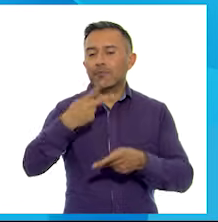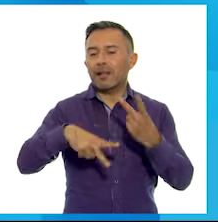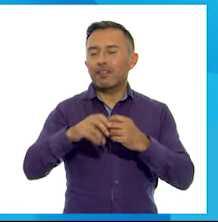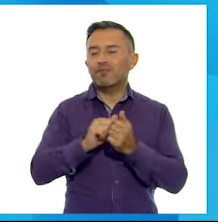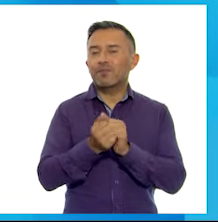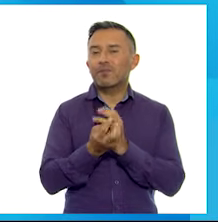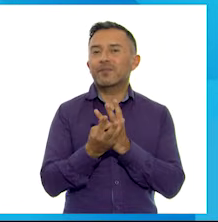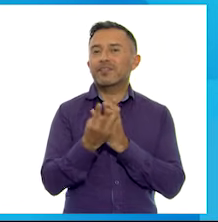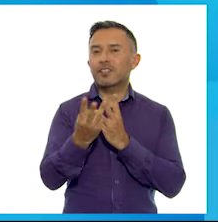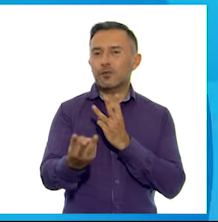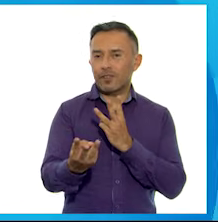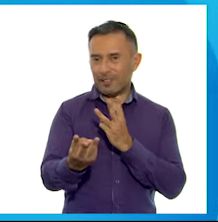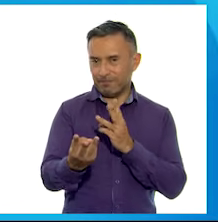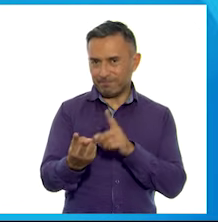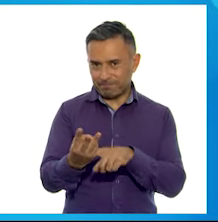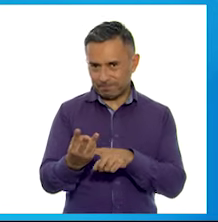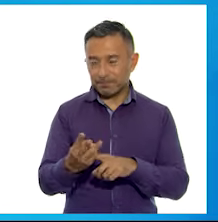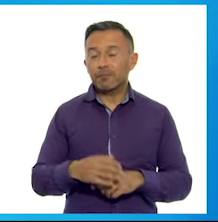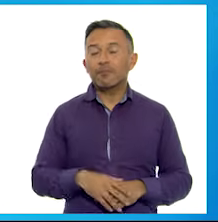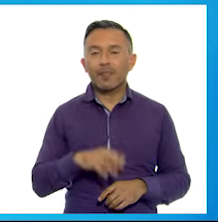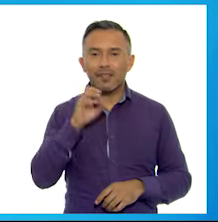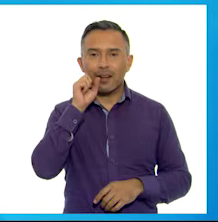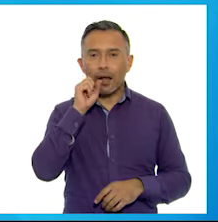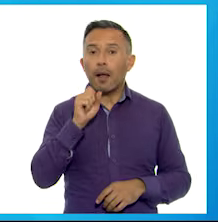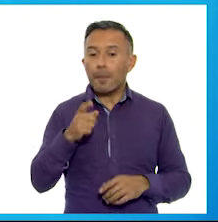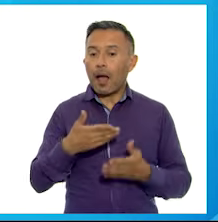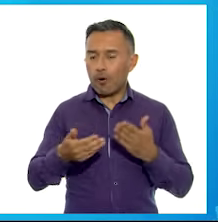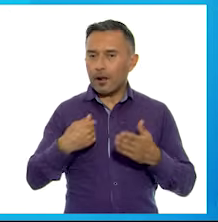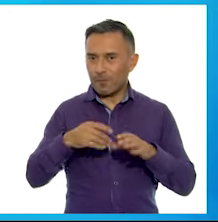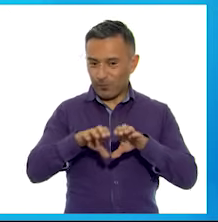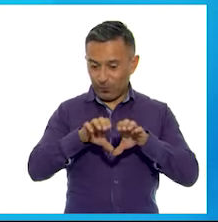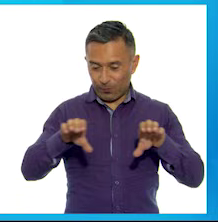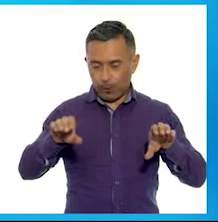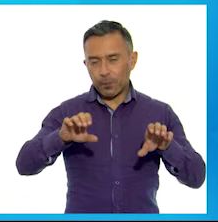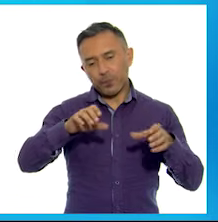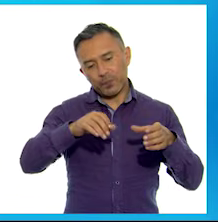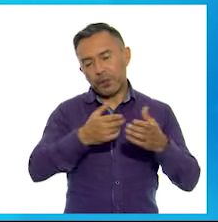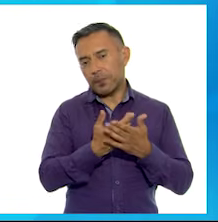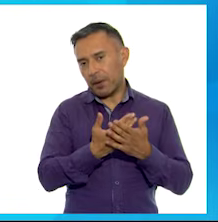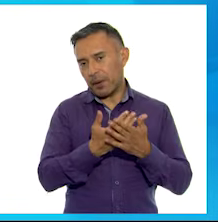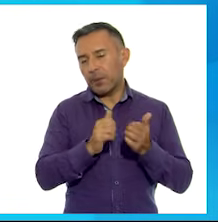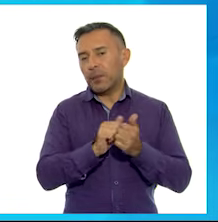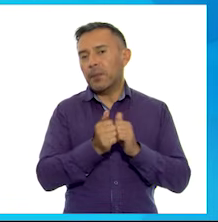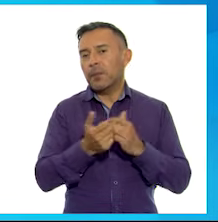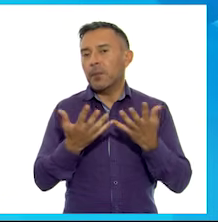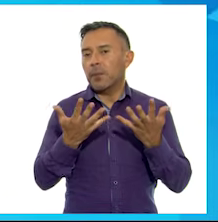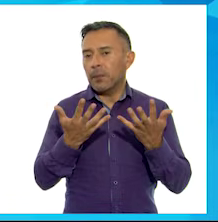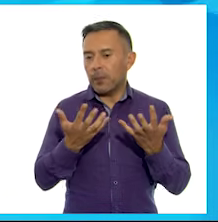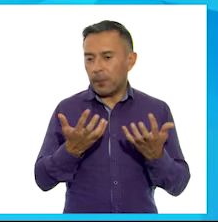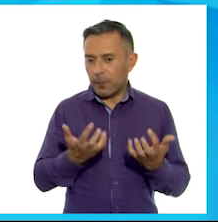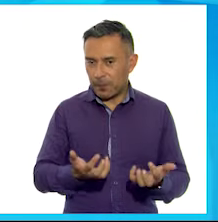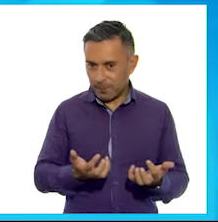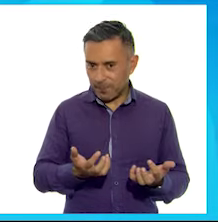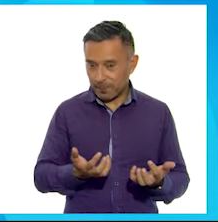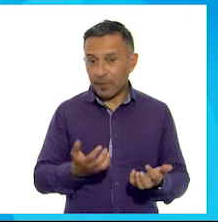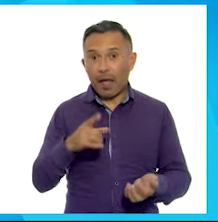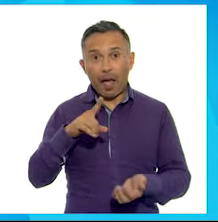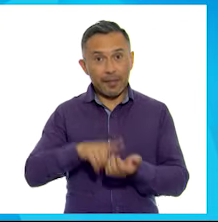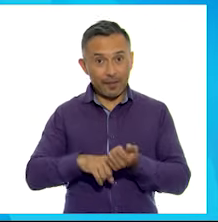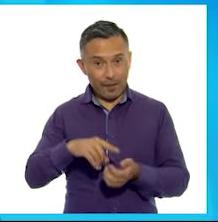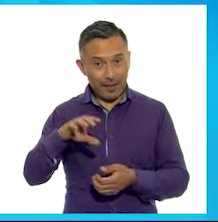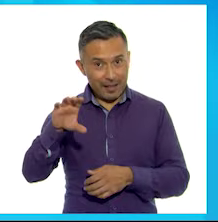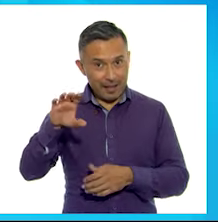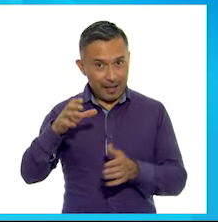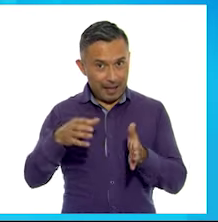todo nuestro rollo y lo vamos a dejar secar. Mientras esperamos a que seque, en nuestra caja vamos a